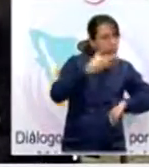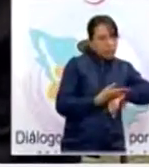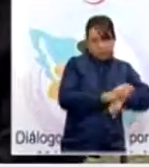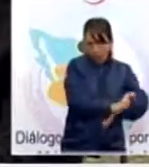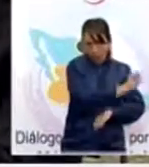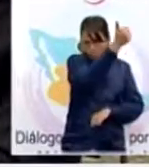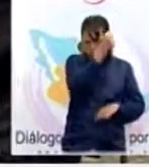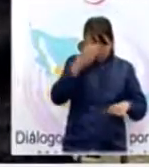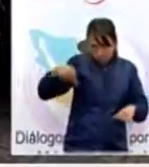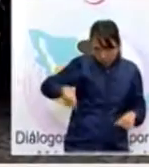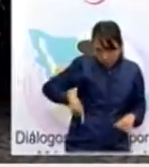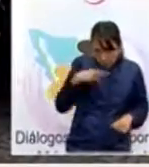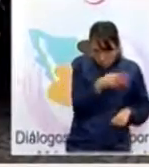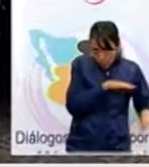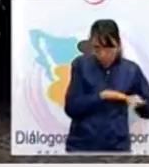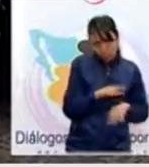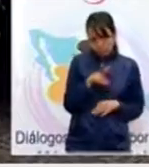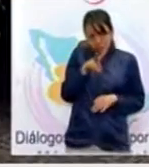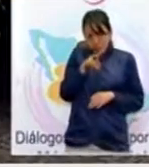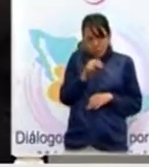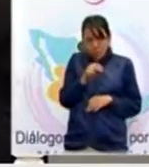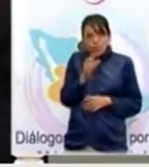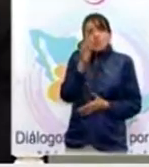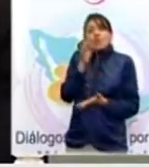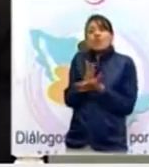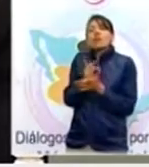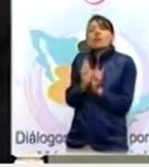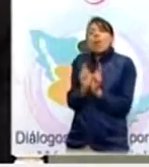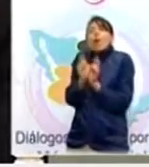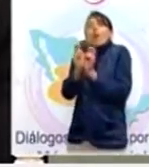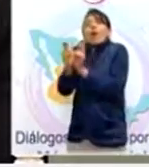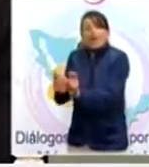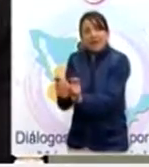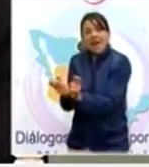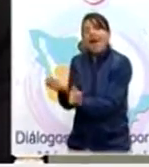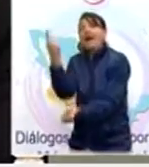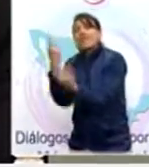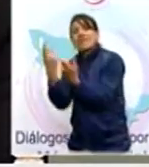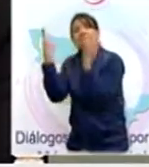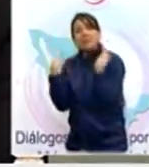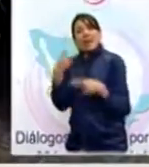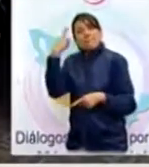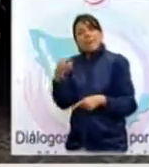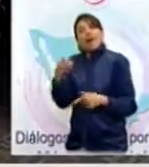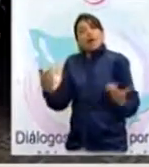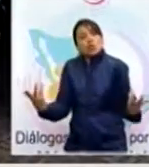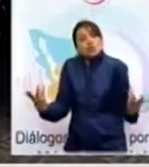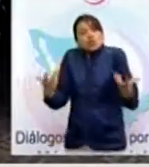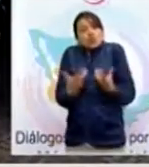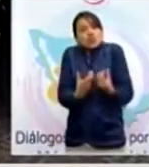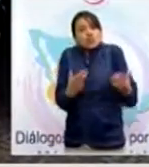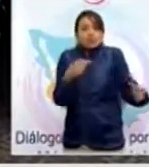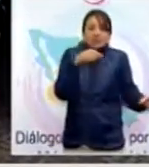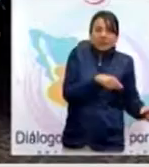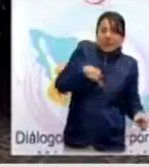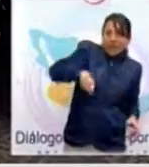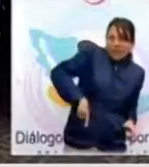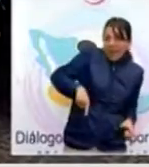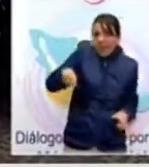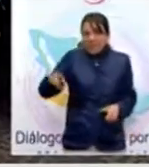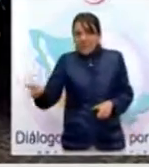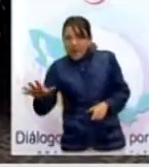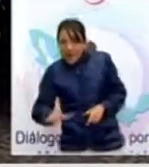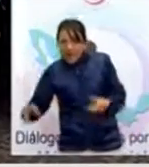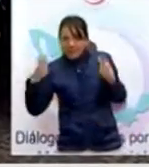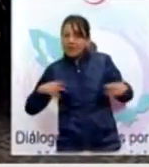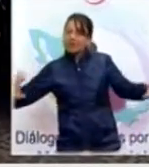a los mejores vecinos ciudadanos que pueden aportar un esfuerzo de coadyuvancia. Y en Guerrero no se